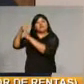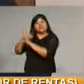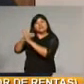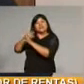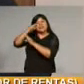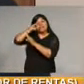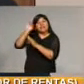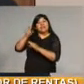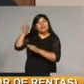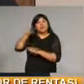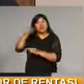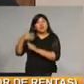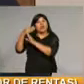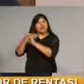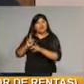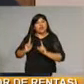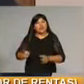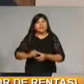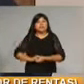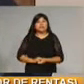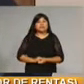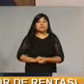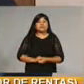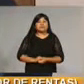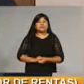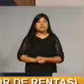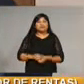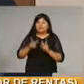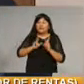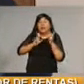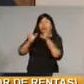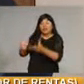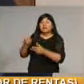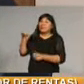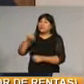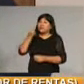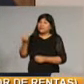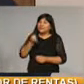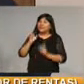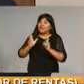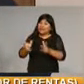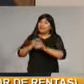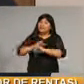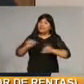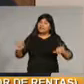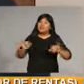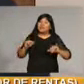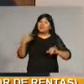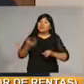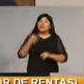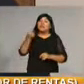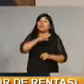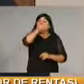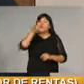de los intereses resarcitorios lo que sí es bueno advertir que como novedad digamos en la administración tributaria